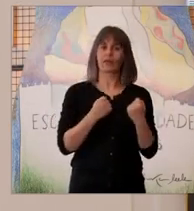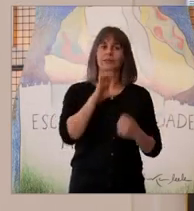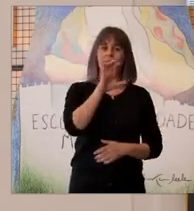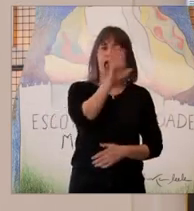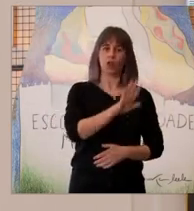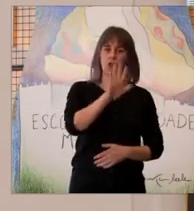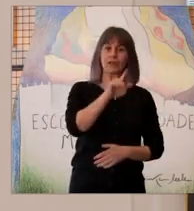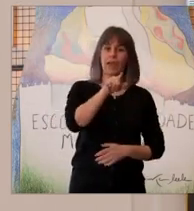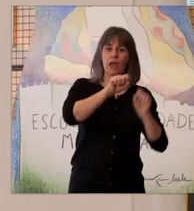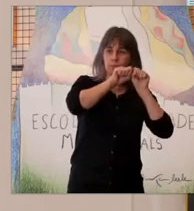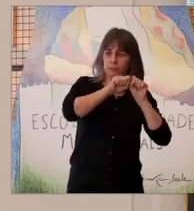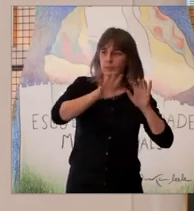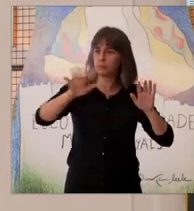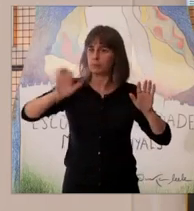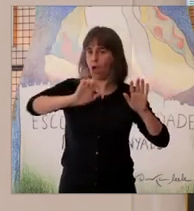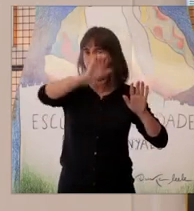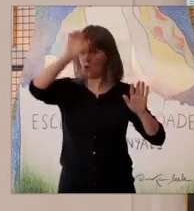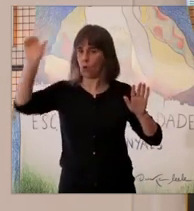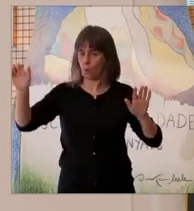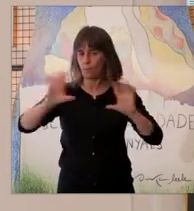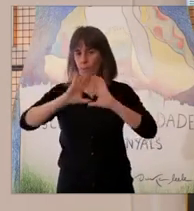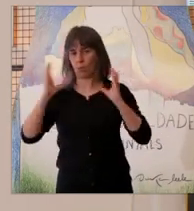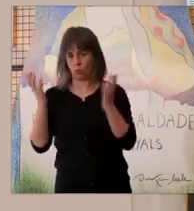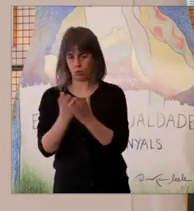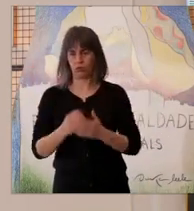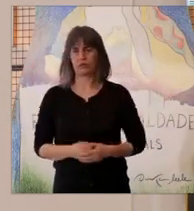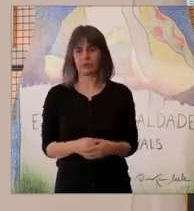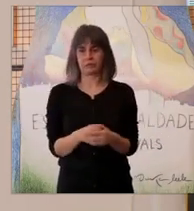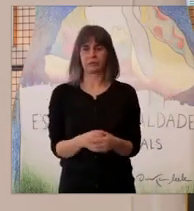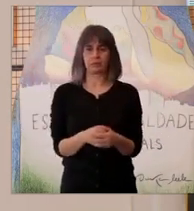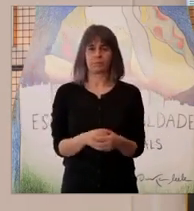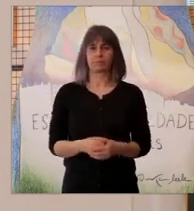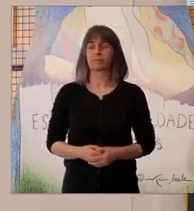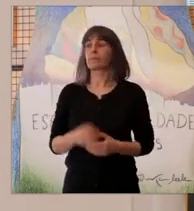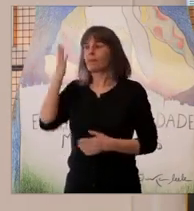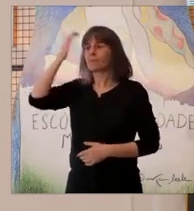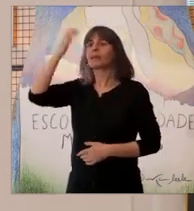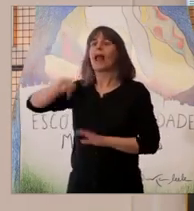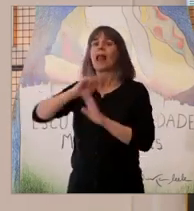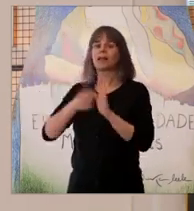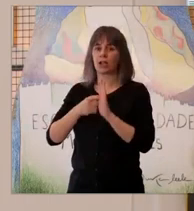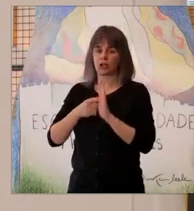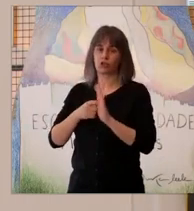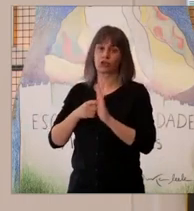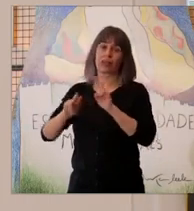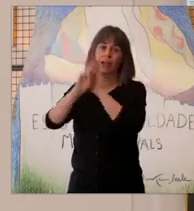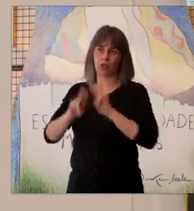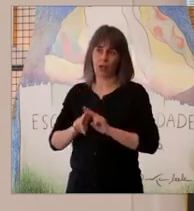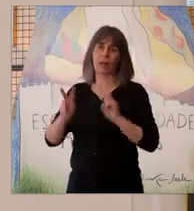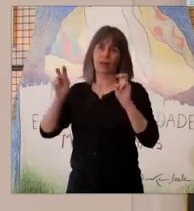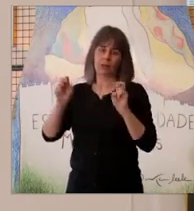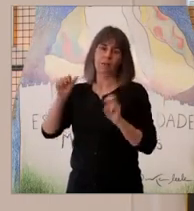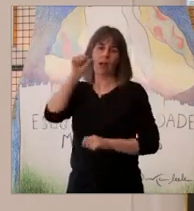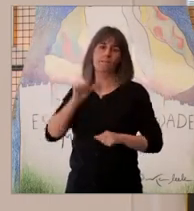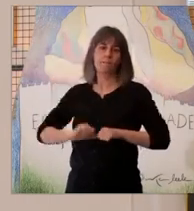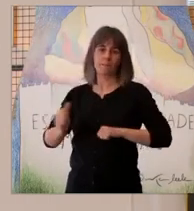exportando la Europa y exportándolo al resto del mundo bueno que imagínate tener que hacer una legislación internacional para los vientres de alquiler O métete con el mercado